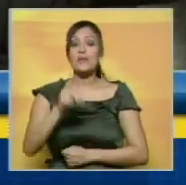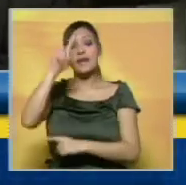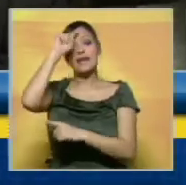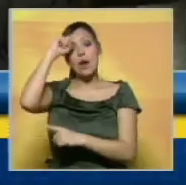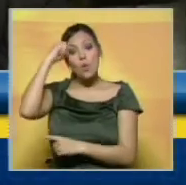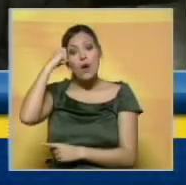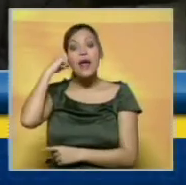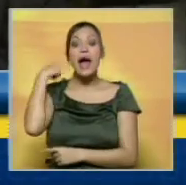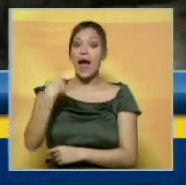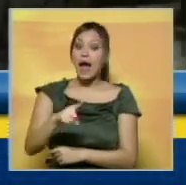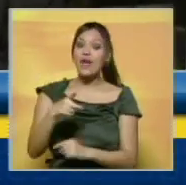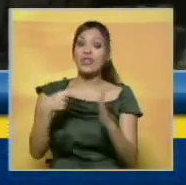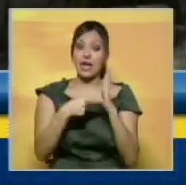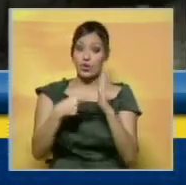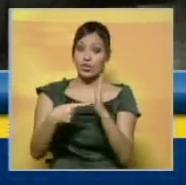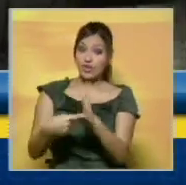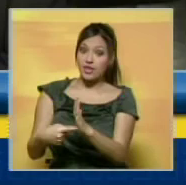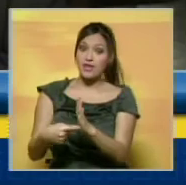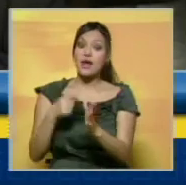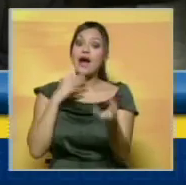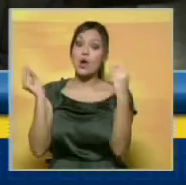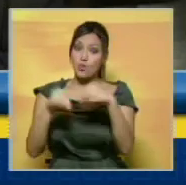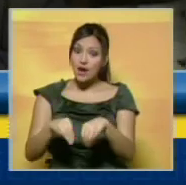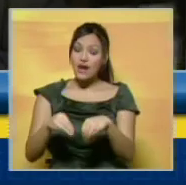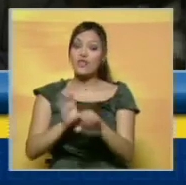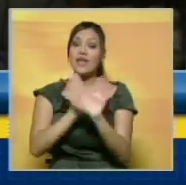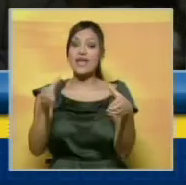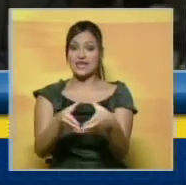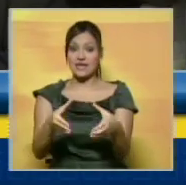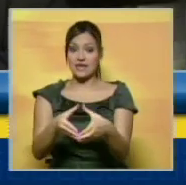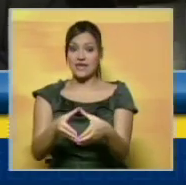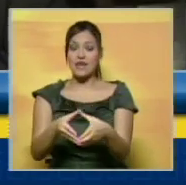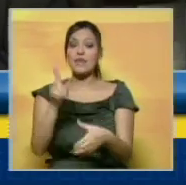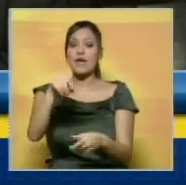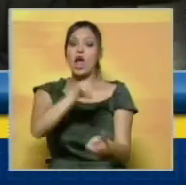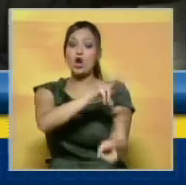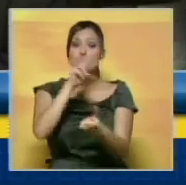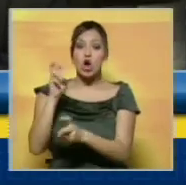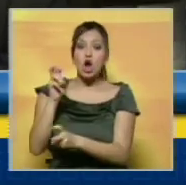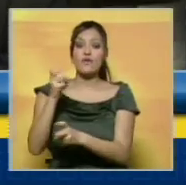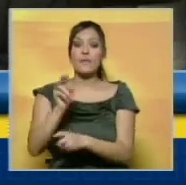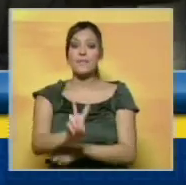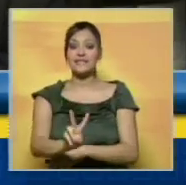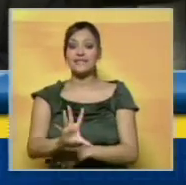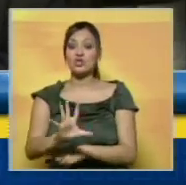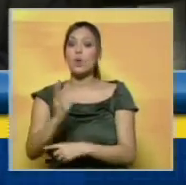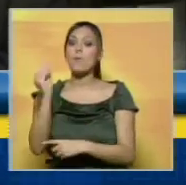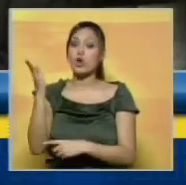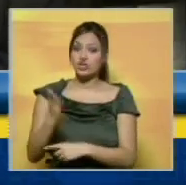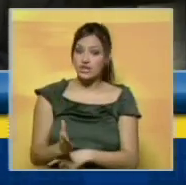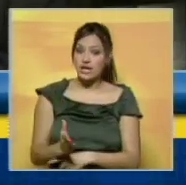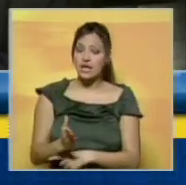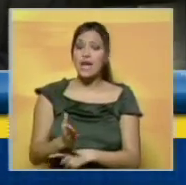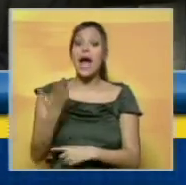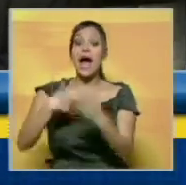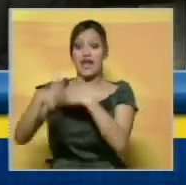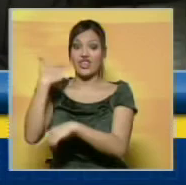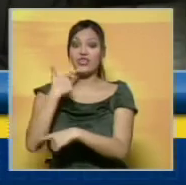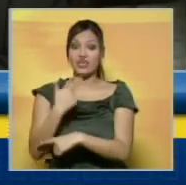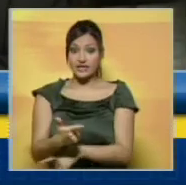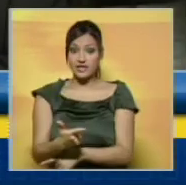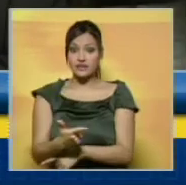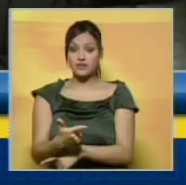recordaron que hay cosas pendientes como la convención colectiva y el cobro del incremento del 25%, porque según dijo,